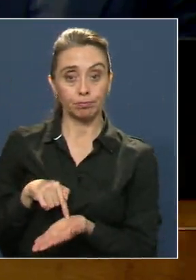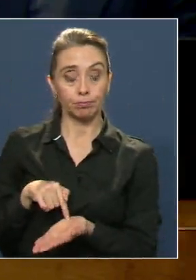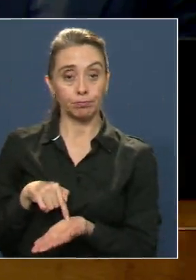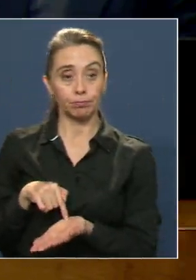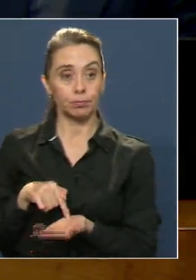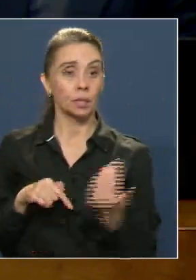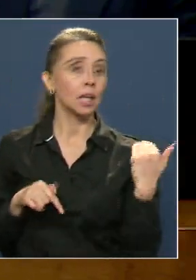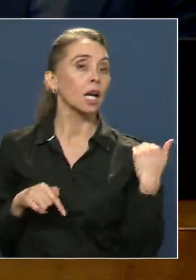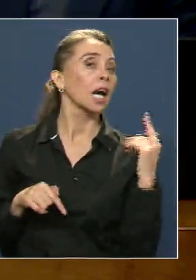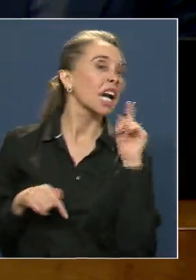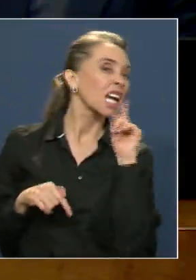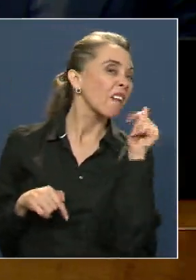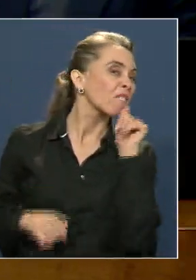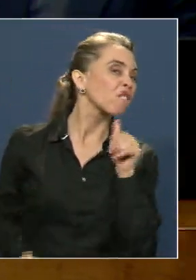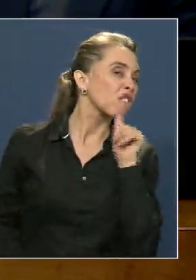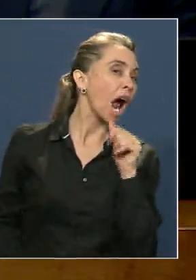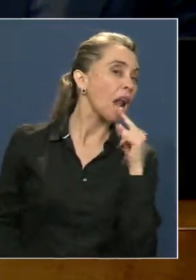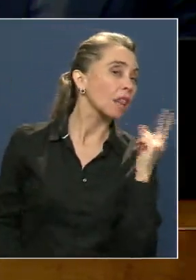¿Alguien falta?